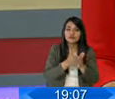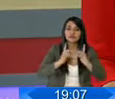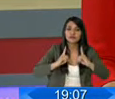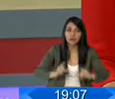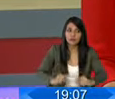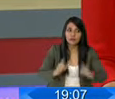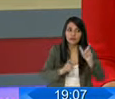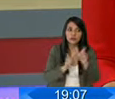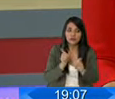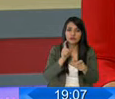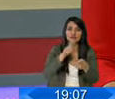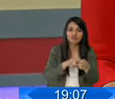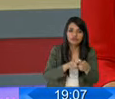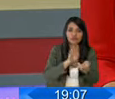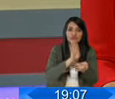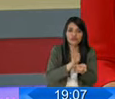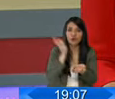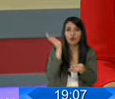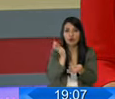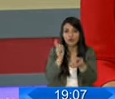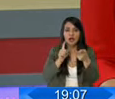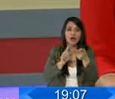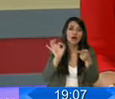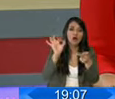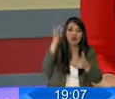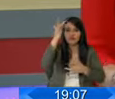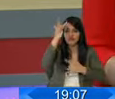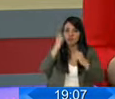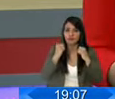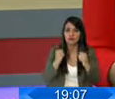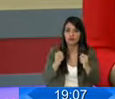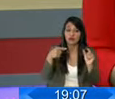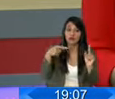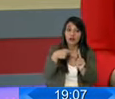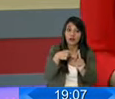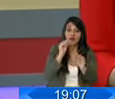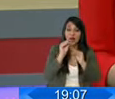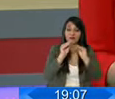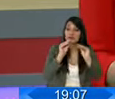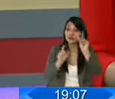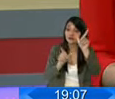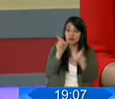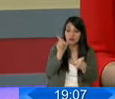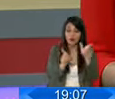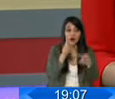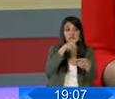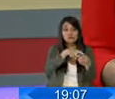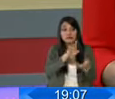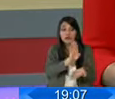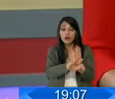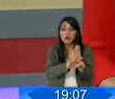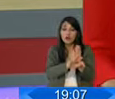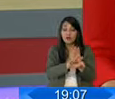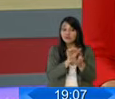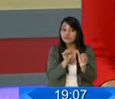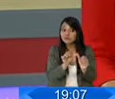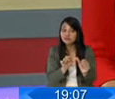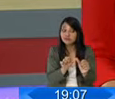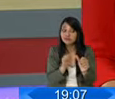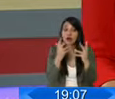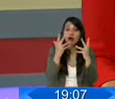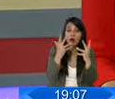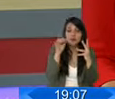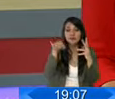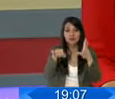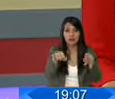y personas con enfermedades catastróficas. Espinosa hizo una advertencia a los afiliados en torno a la continuidad o no de las obras